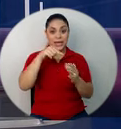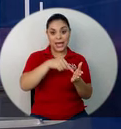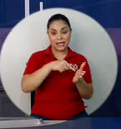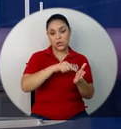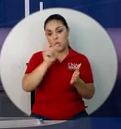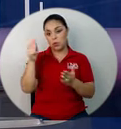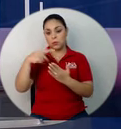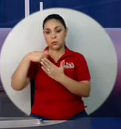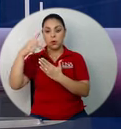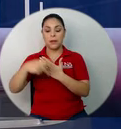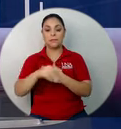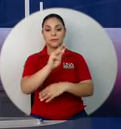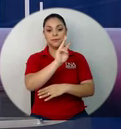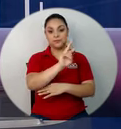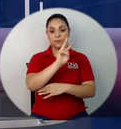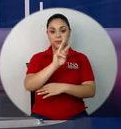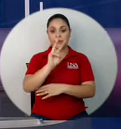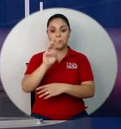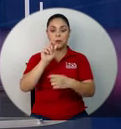otros programas en